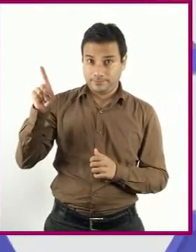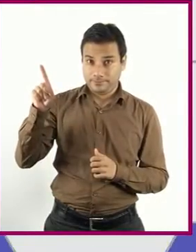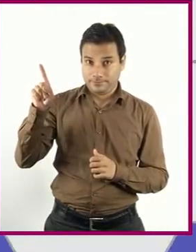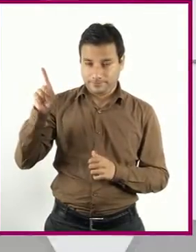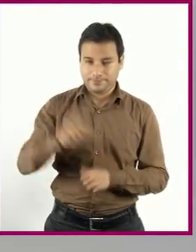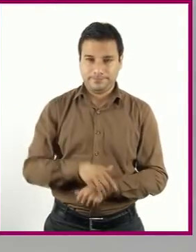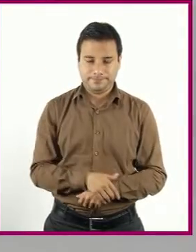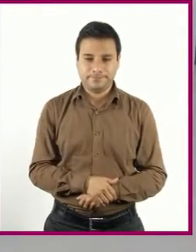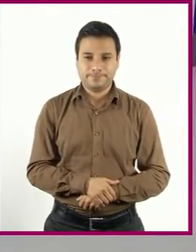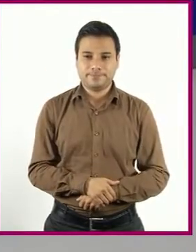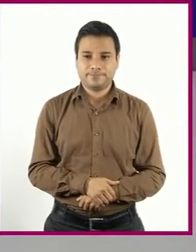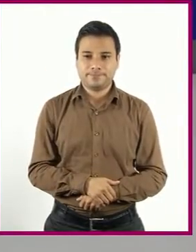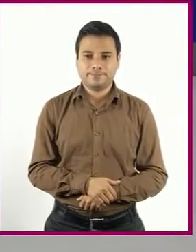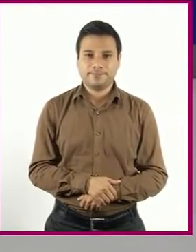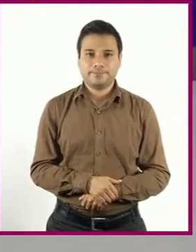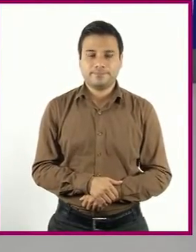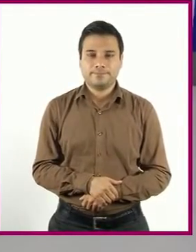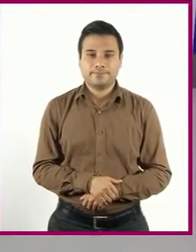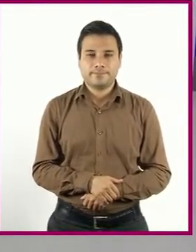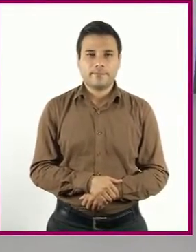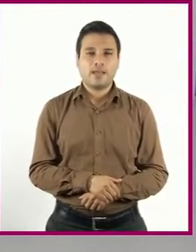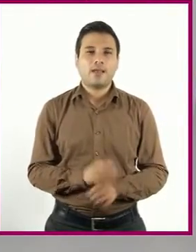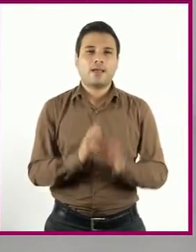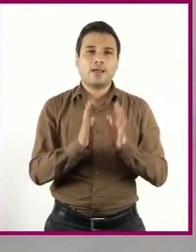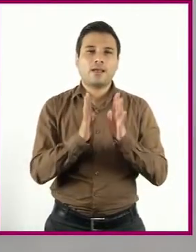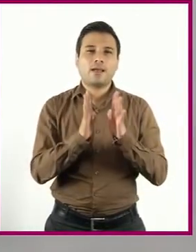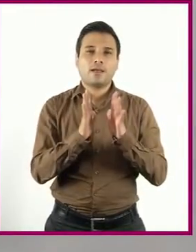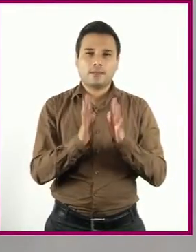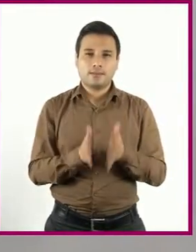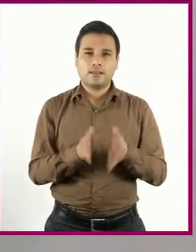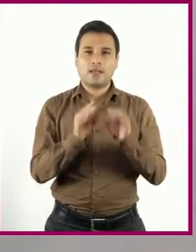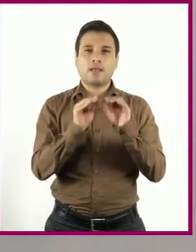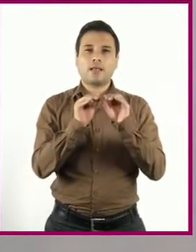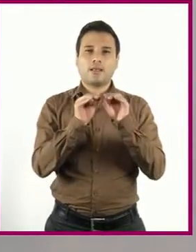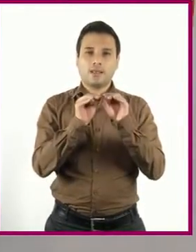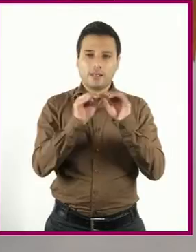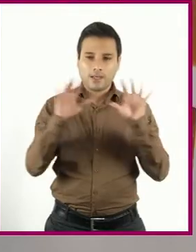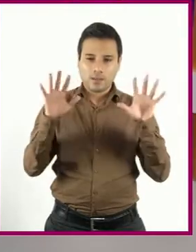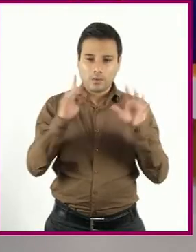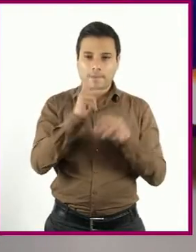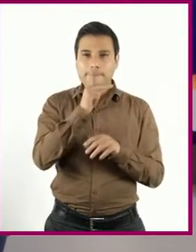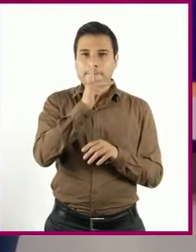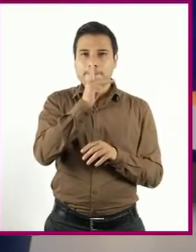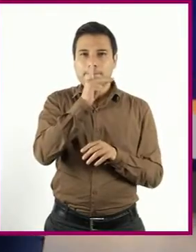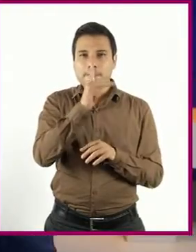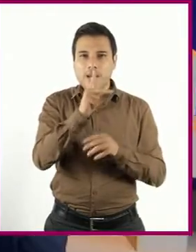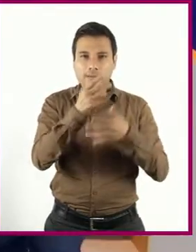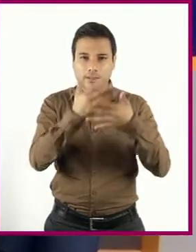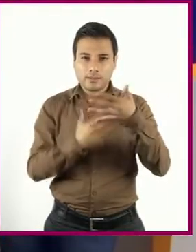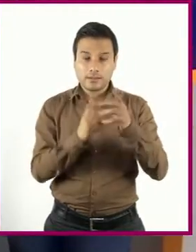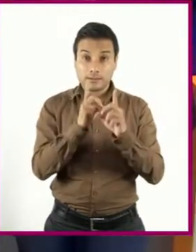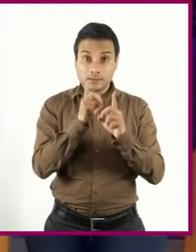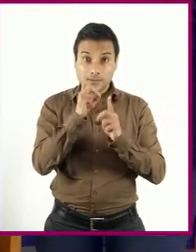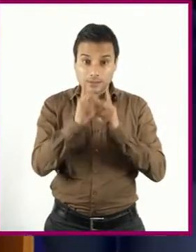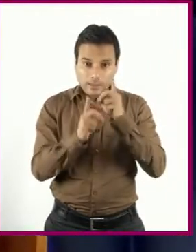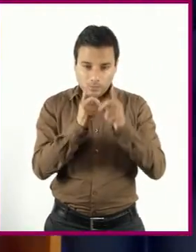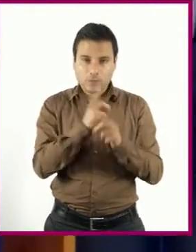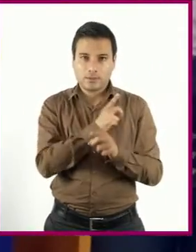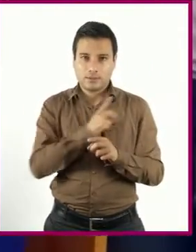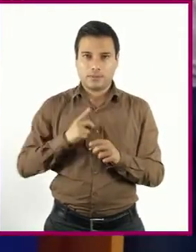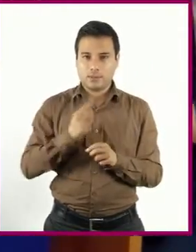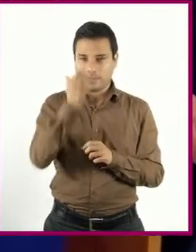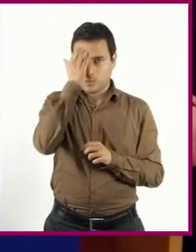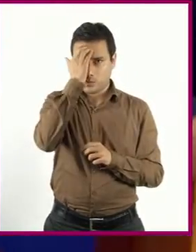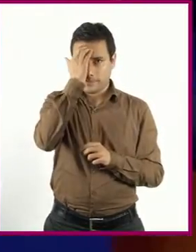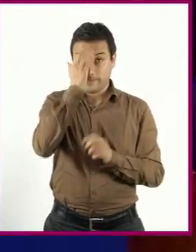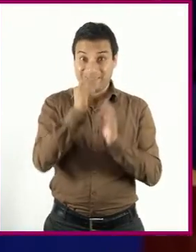encestar. Con esto me queda más claro lo importante que es entender el vocabulario de cada deporte y que dentro del